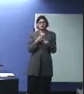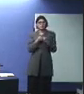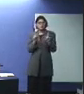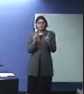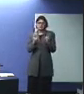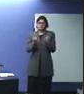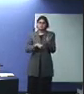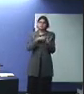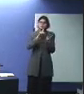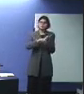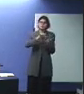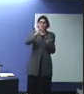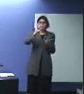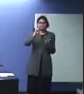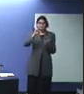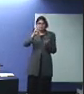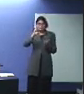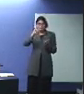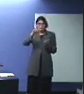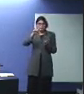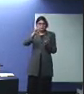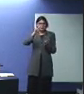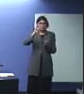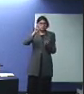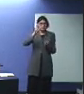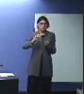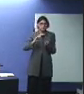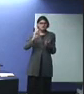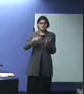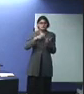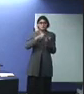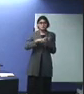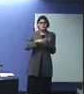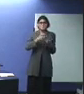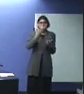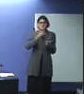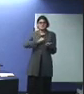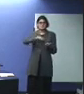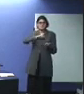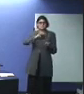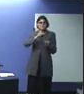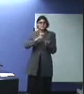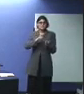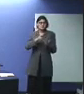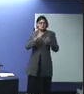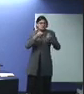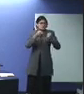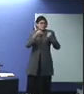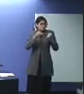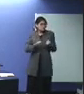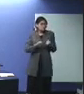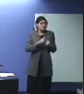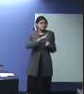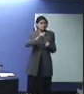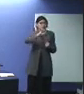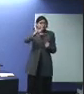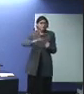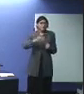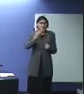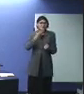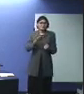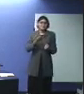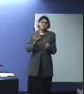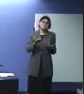Luego está la subjetiva, que es el bienestar, como todo, es subjetivo. Entonces, la funcionalidad